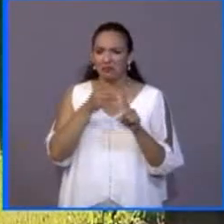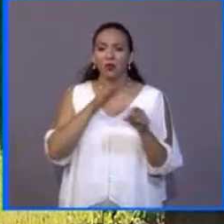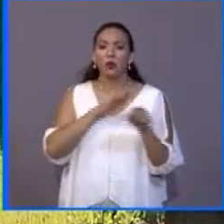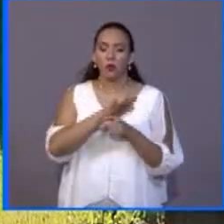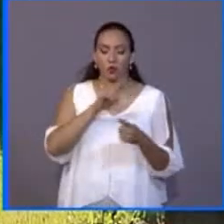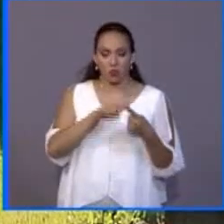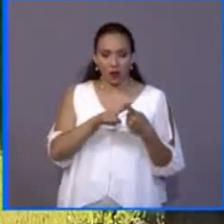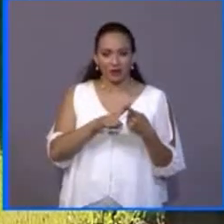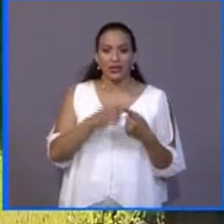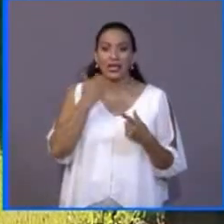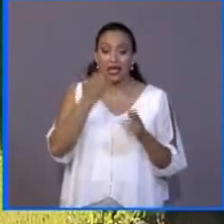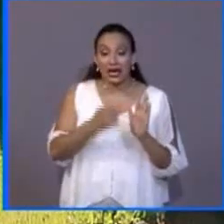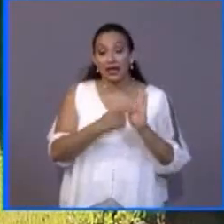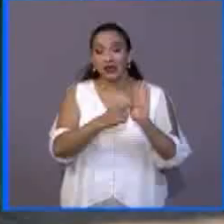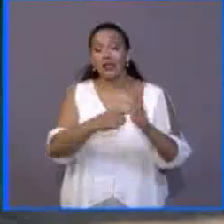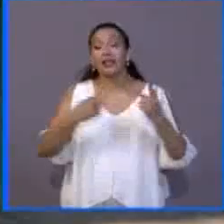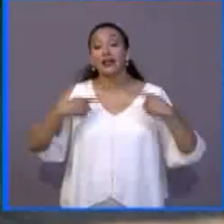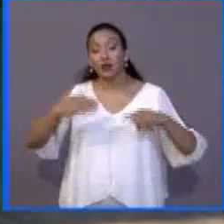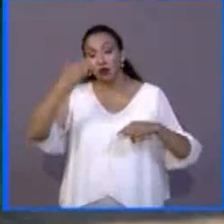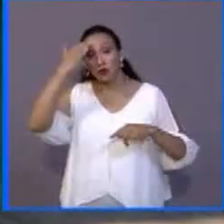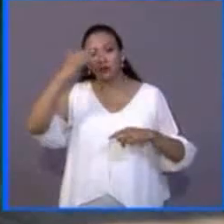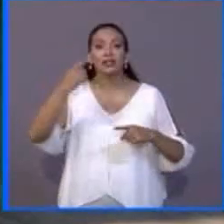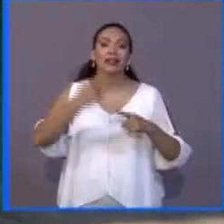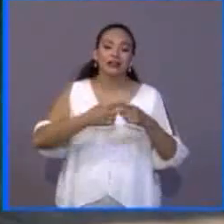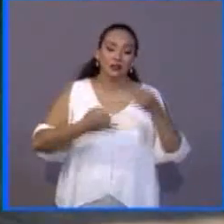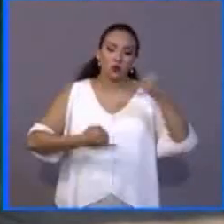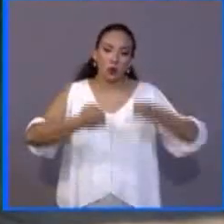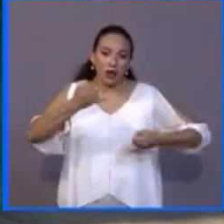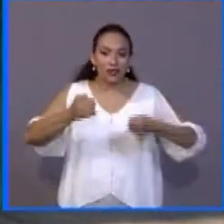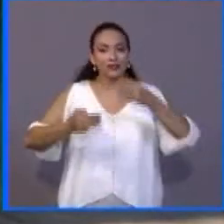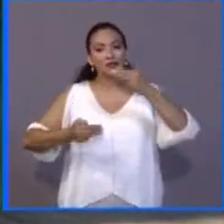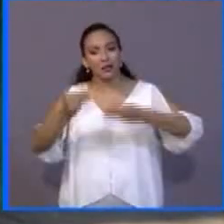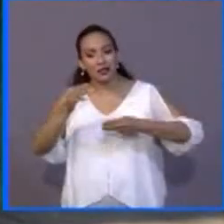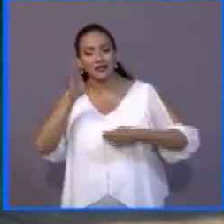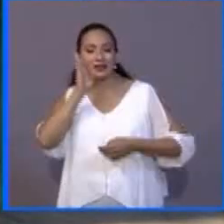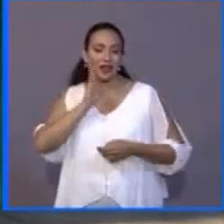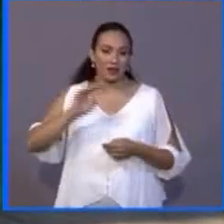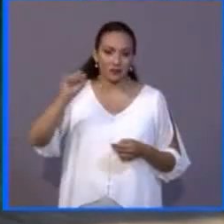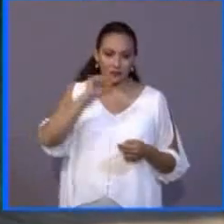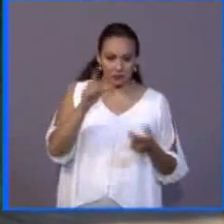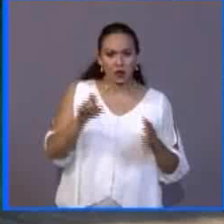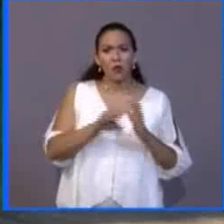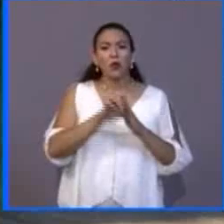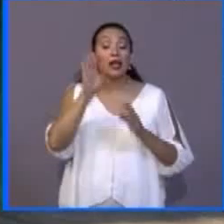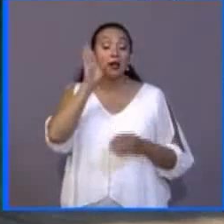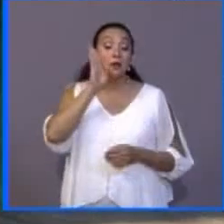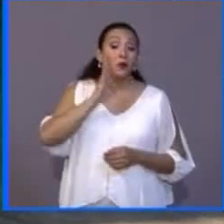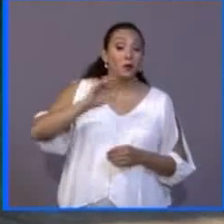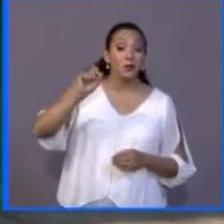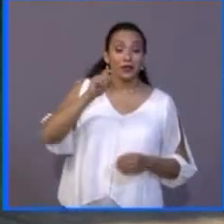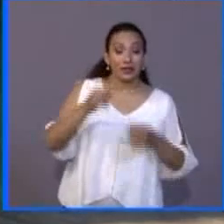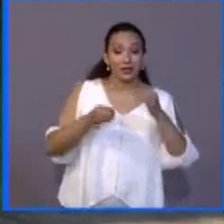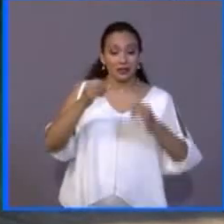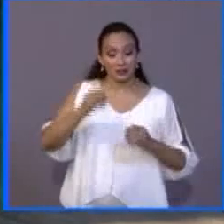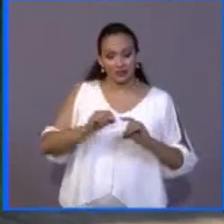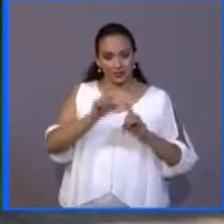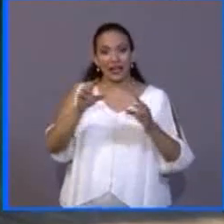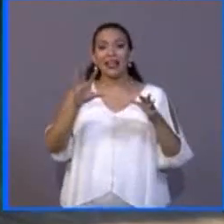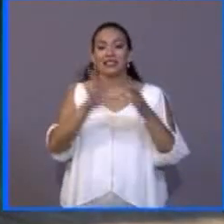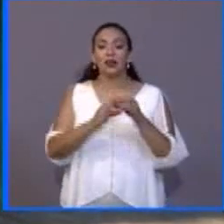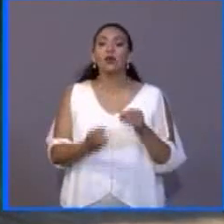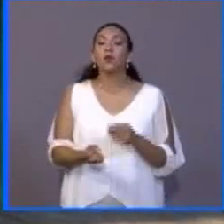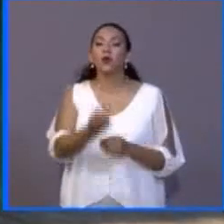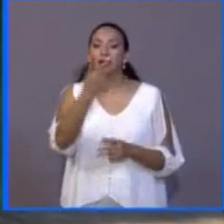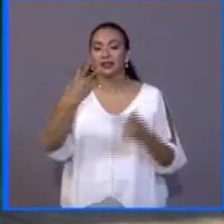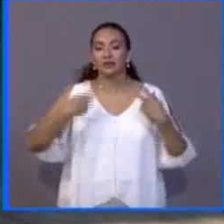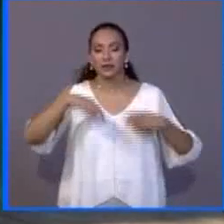de posicionar la elección y los cargos a elegir. En el caso de los ministros y ministras de la Suprema Corte, se explicará el número de